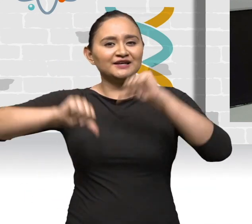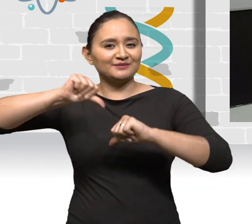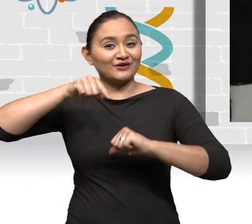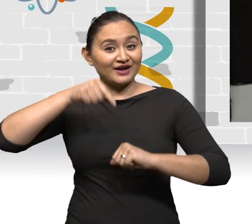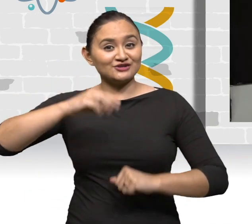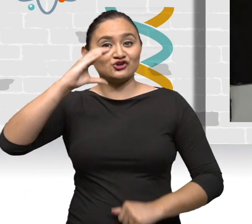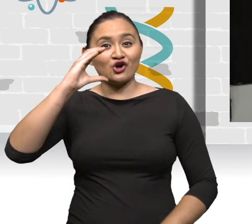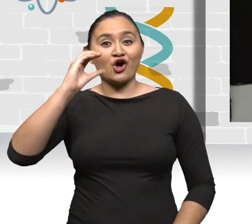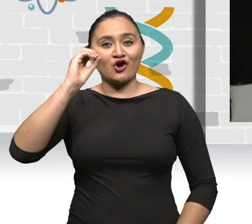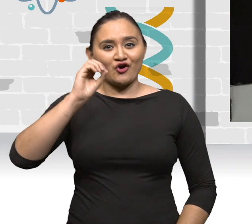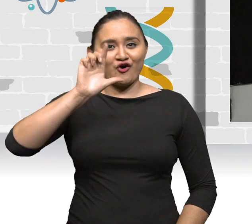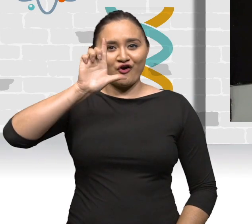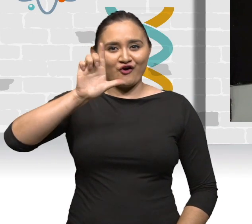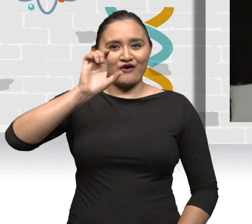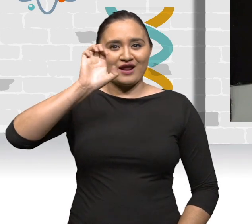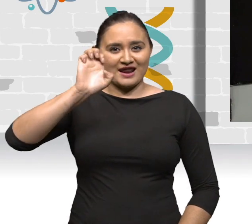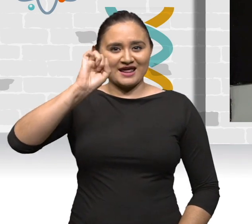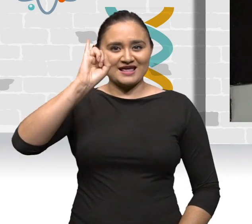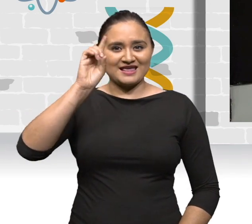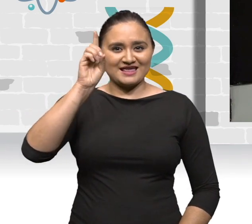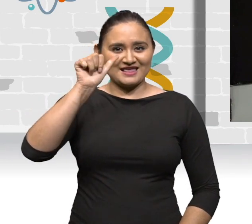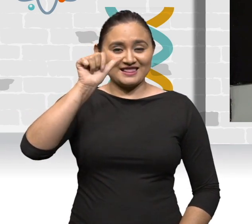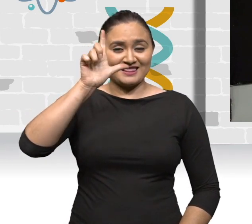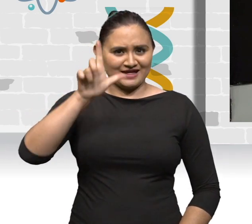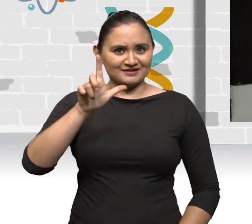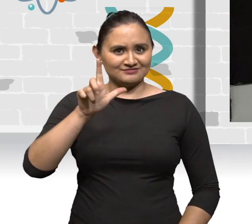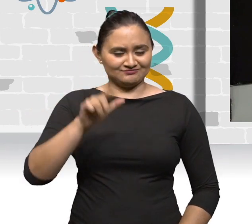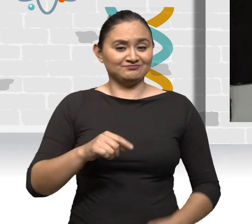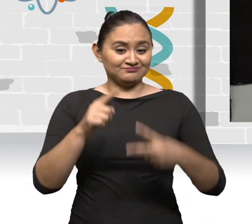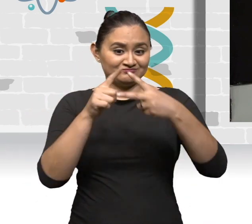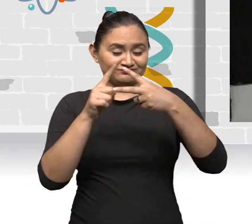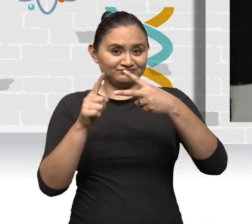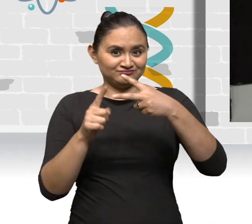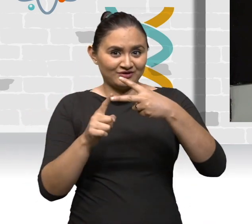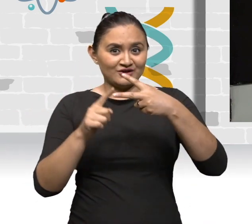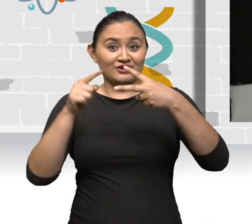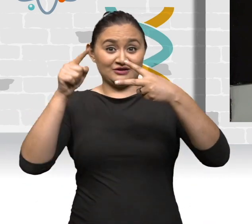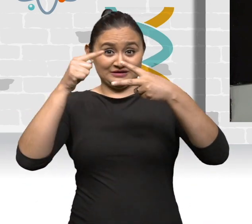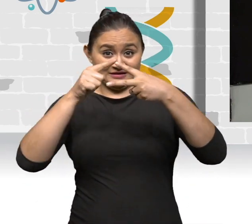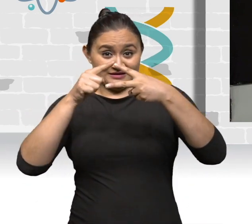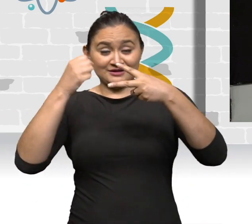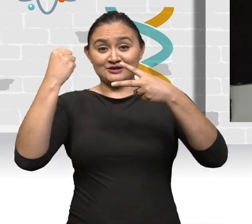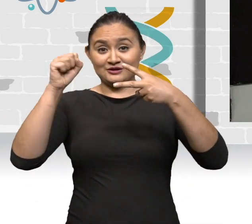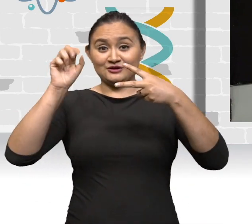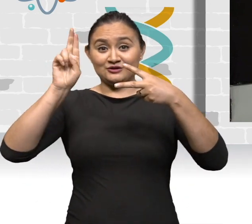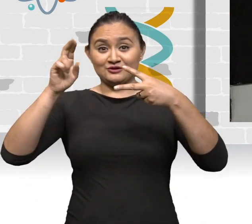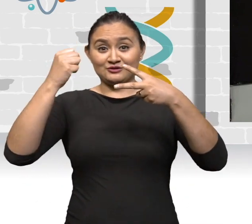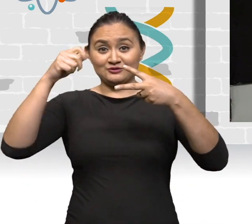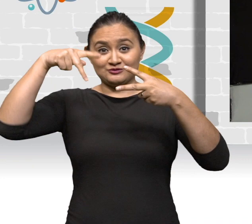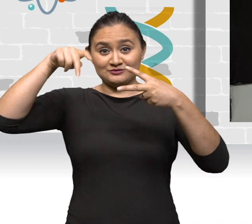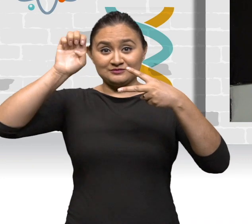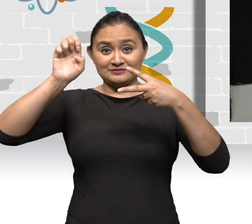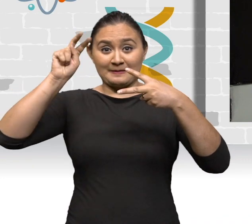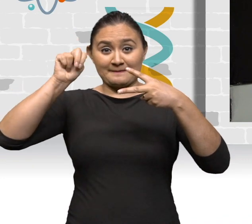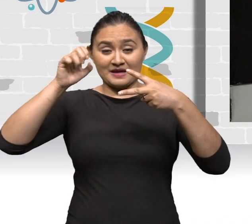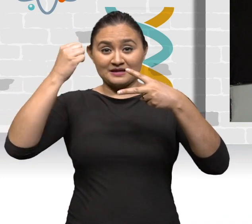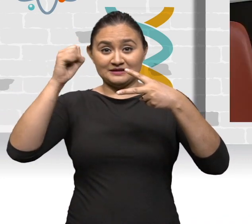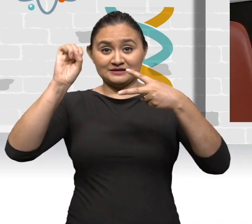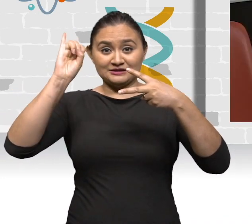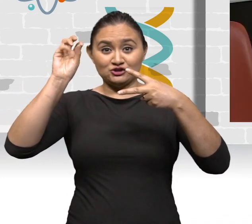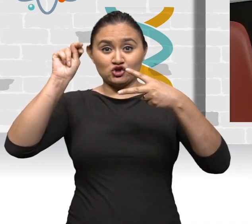coloidal. Junto con las disoluciones, suspensiones y coloides, son las más importantes debido a sus varias aplicaciones en la